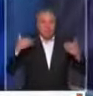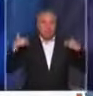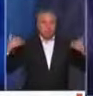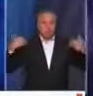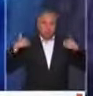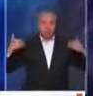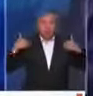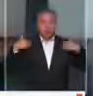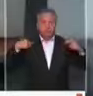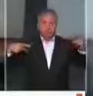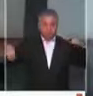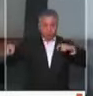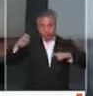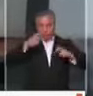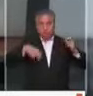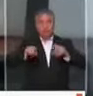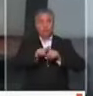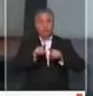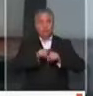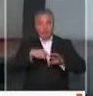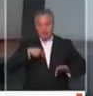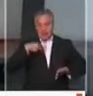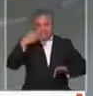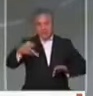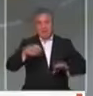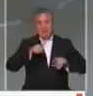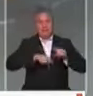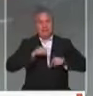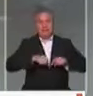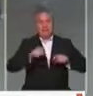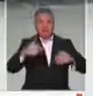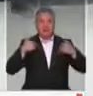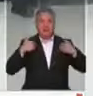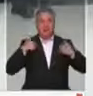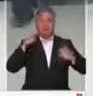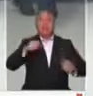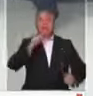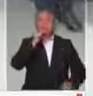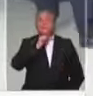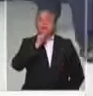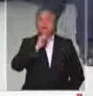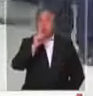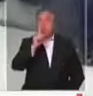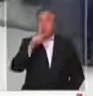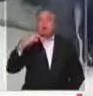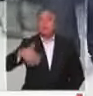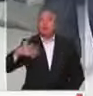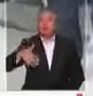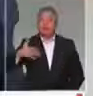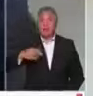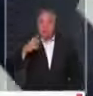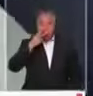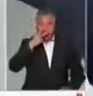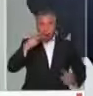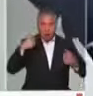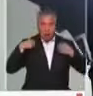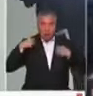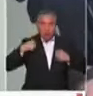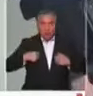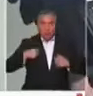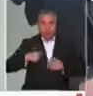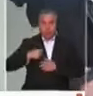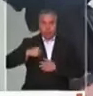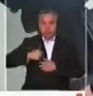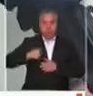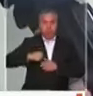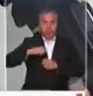otra vez en tierra, pero para seguir con nuestro entrenamiento básico nos falta lo más importante, conocer el paracaídas. Correa de pecho, la